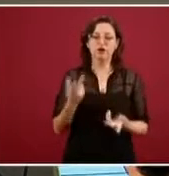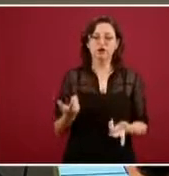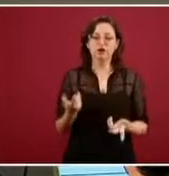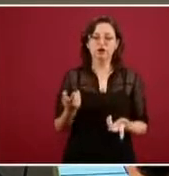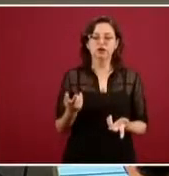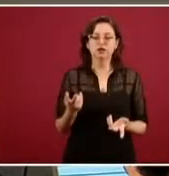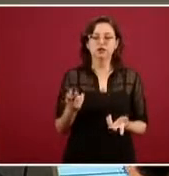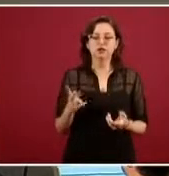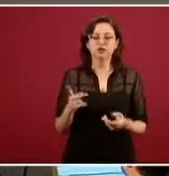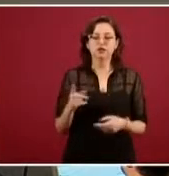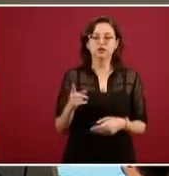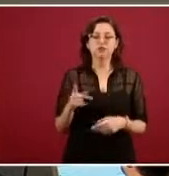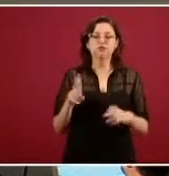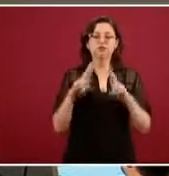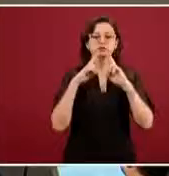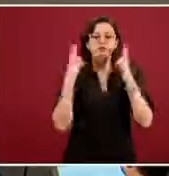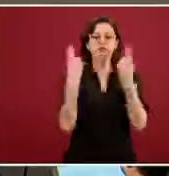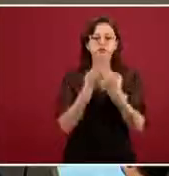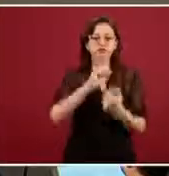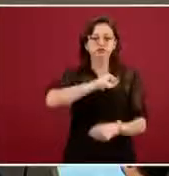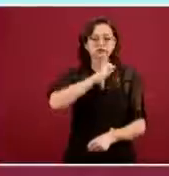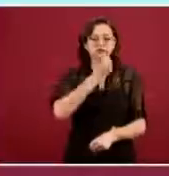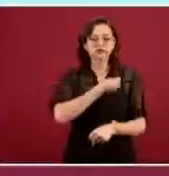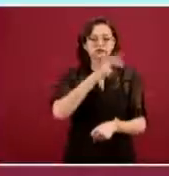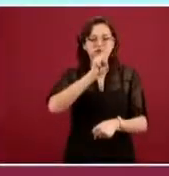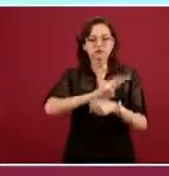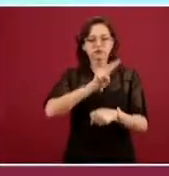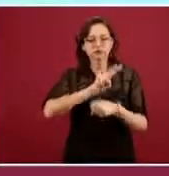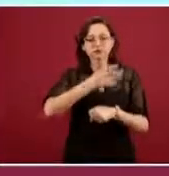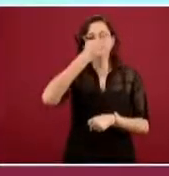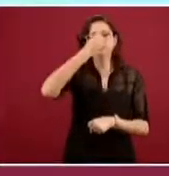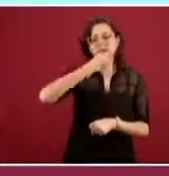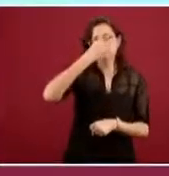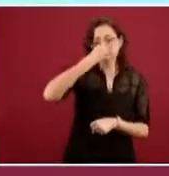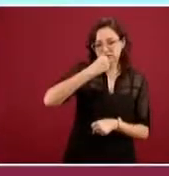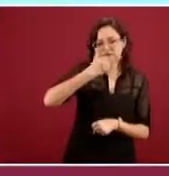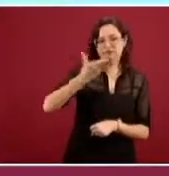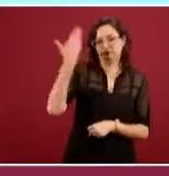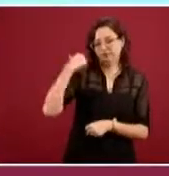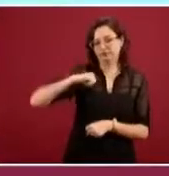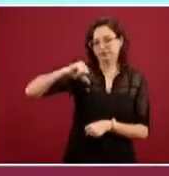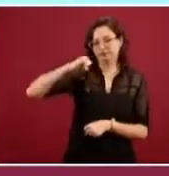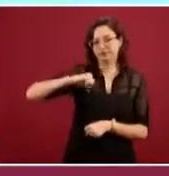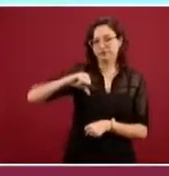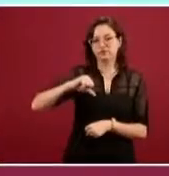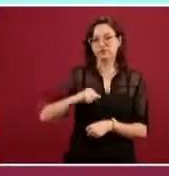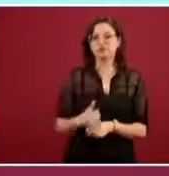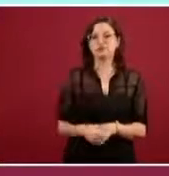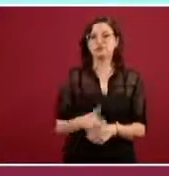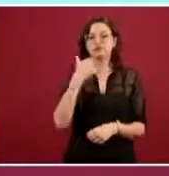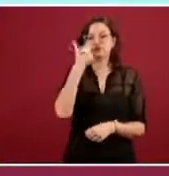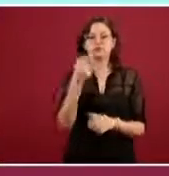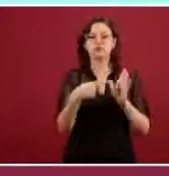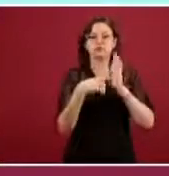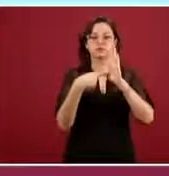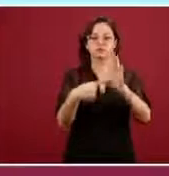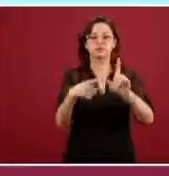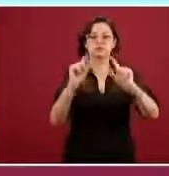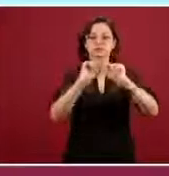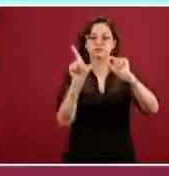de salud monitoras de influenza. Lo que queremos mostrarles aquí es el mapa de la República